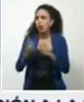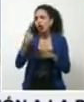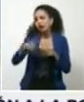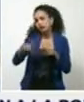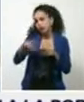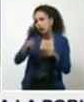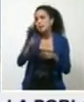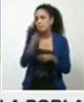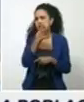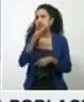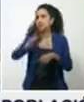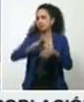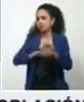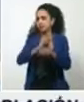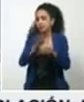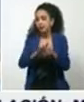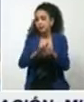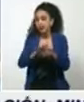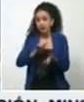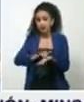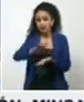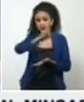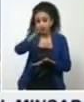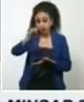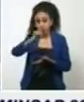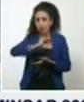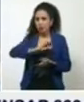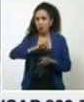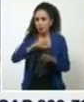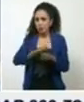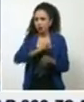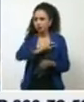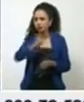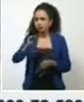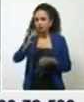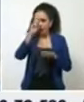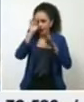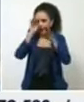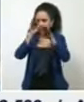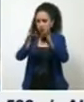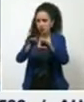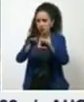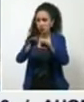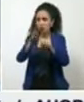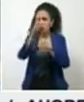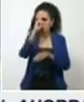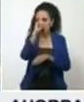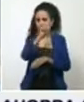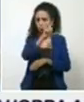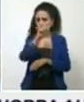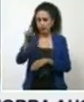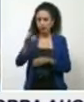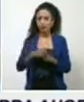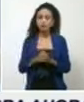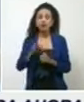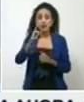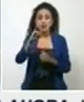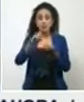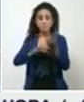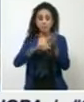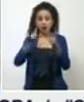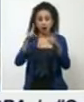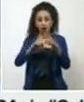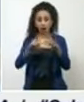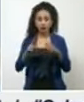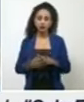y directo del aeropuerto pues fue e ingresó en el Instituto de Medicina Tropical Pedro